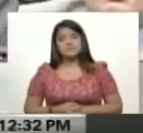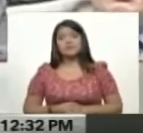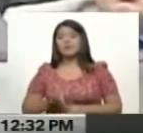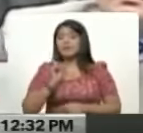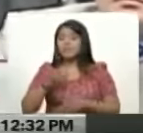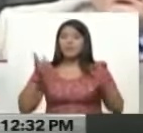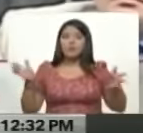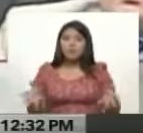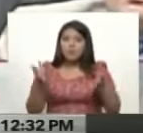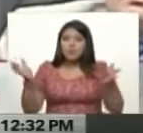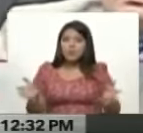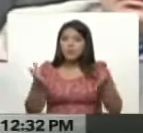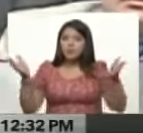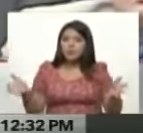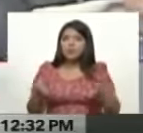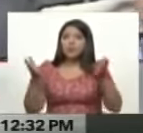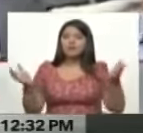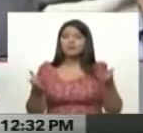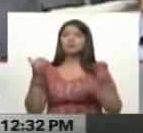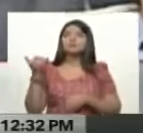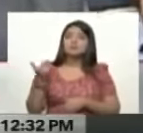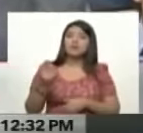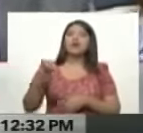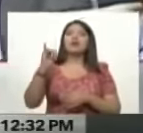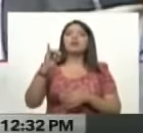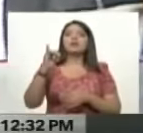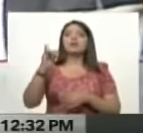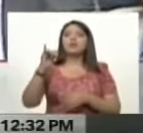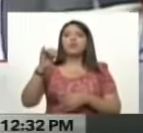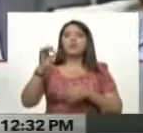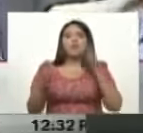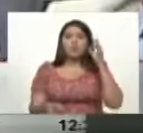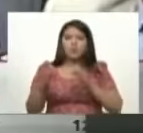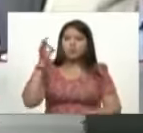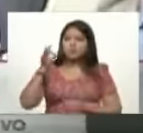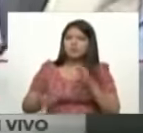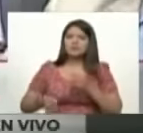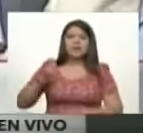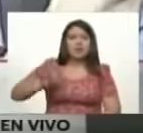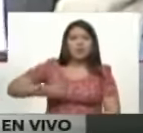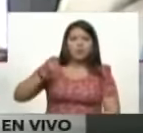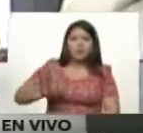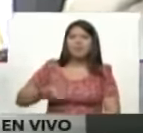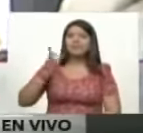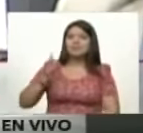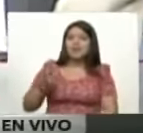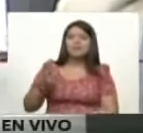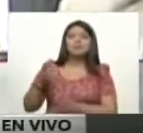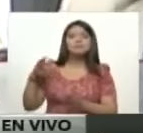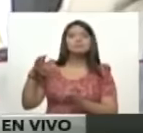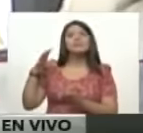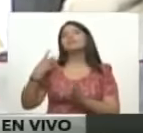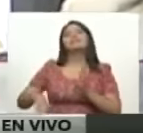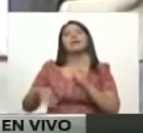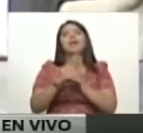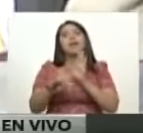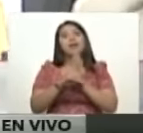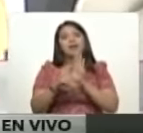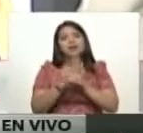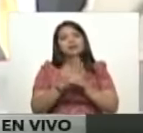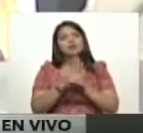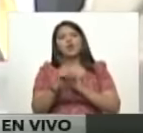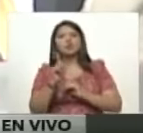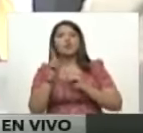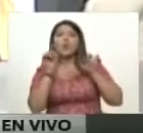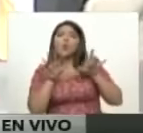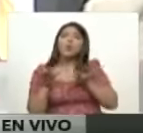promover la existencia de un poder judicial que aplique el Estado de Derecho y que no sea